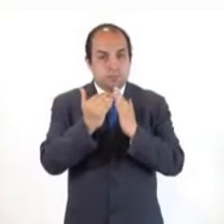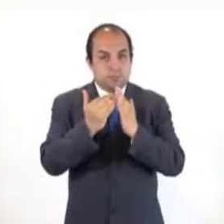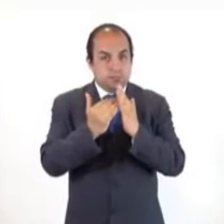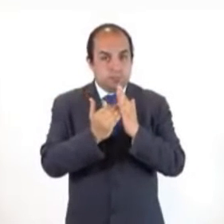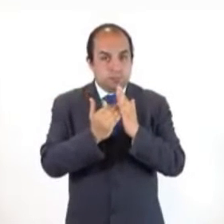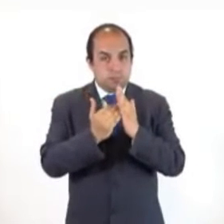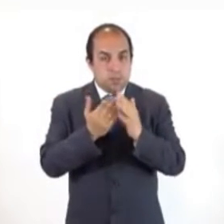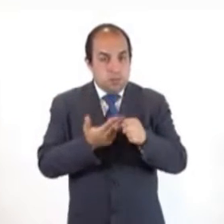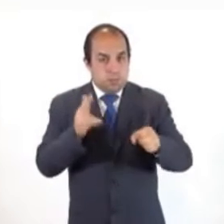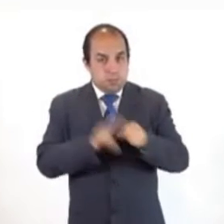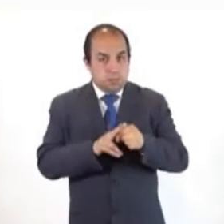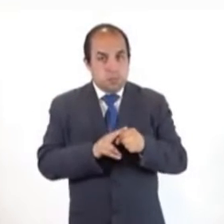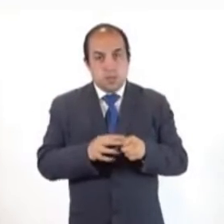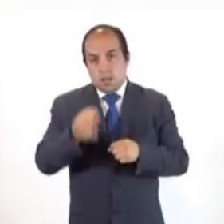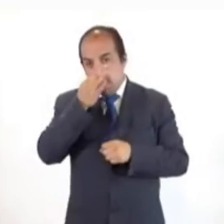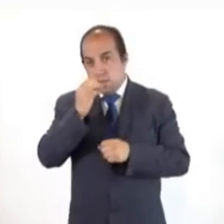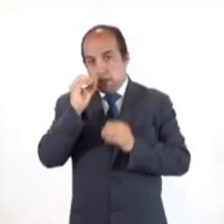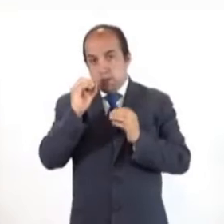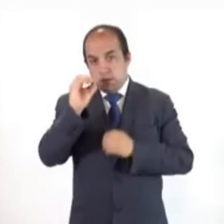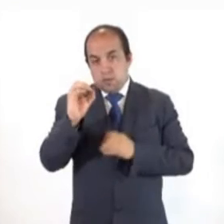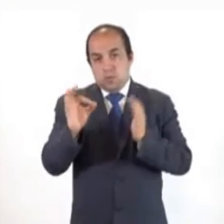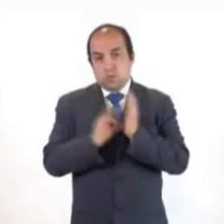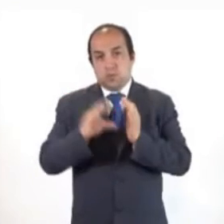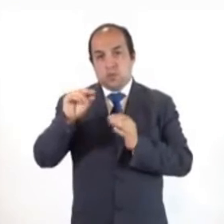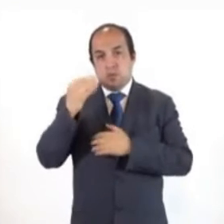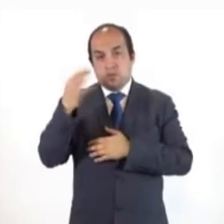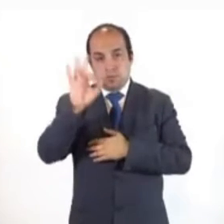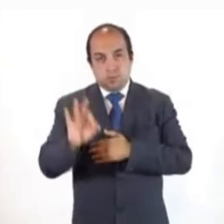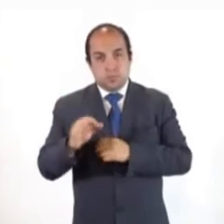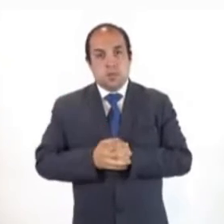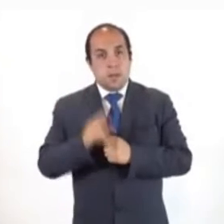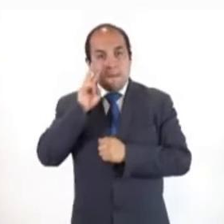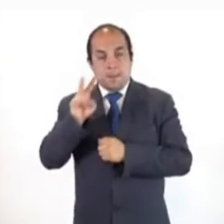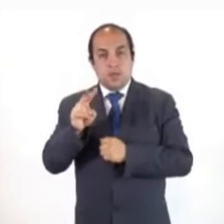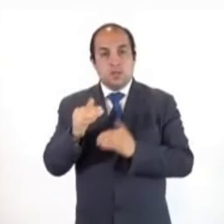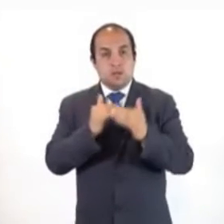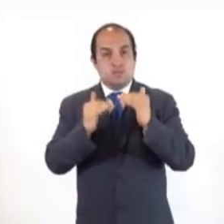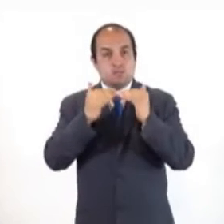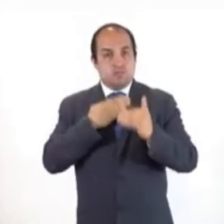de reducción de hospitalizados es cercana al 0.85% y pueden ver que se ajusta muy bien en el último mes. Esta tasa